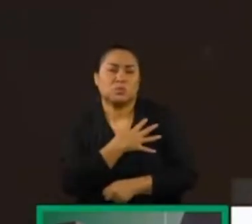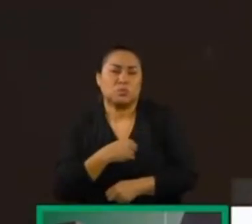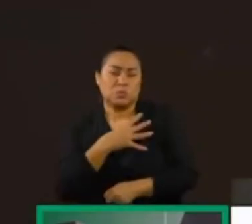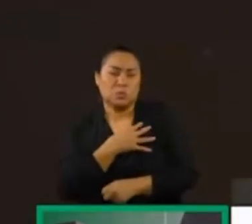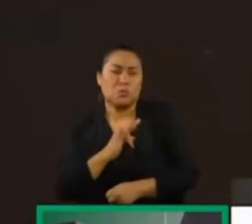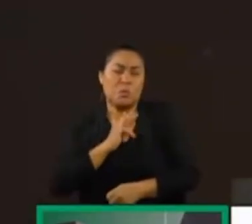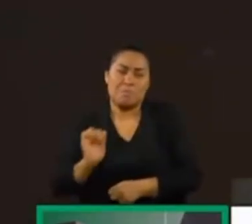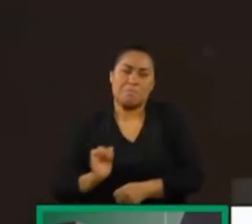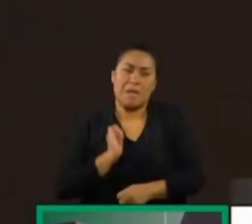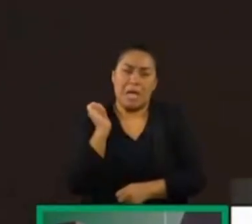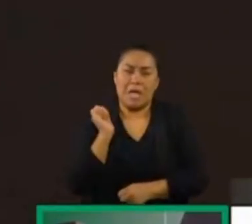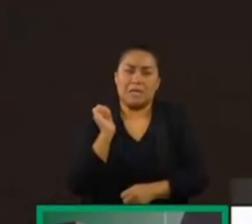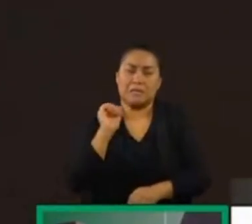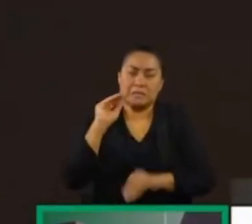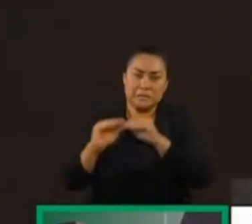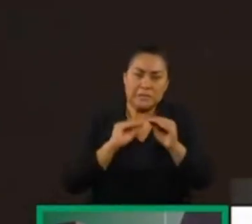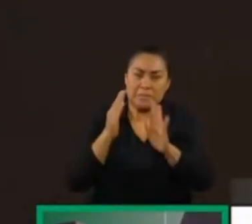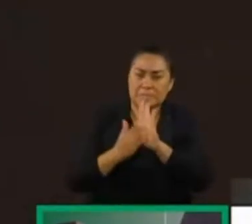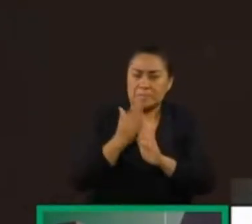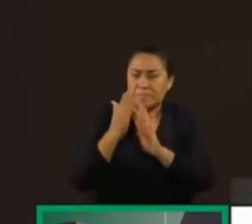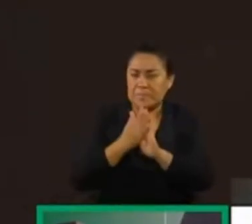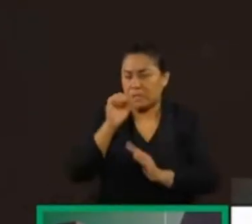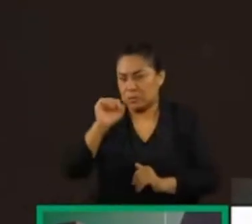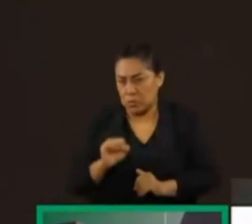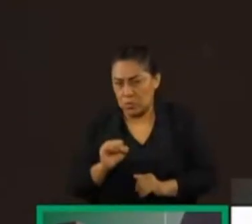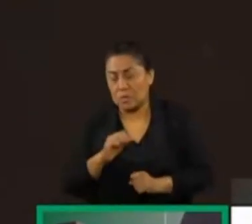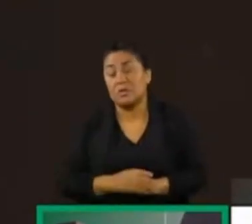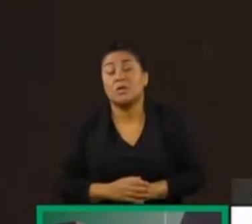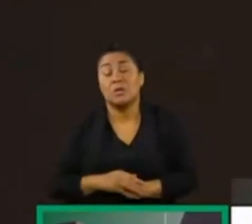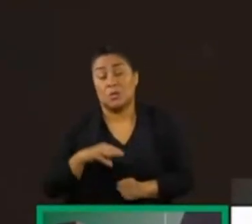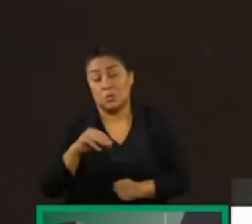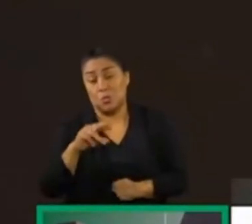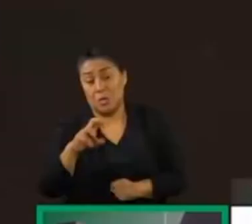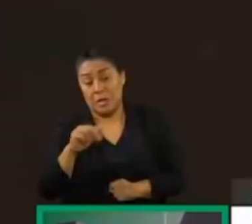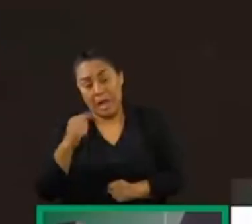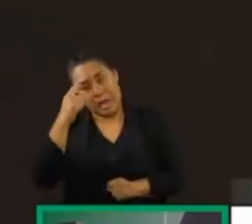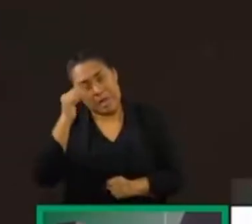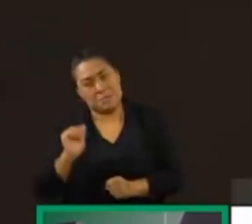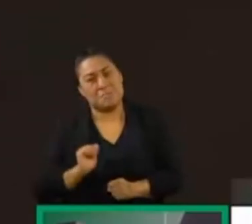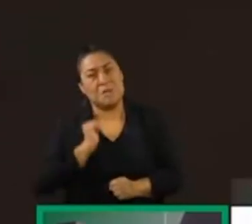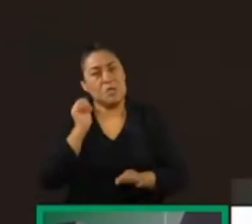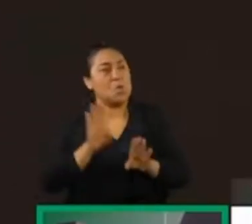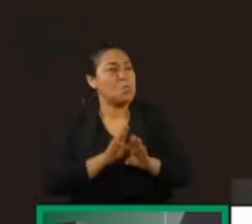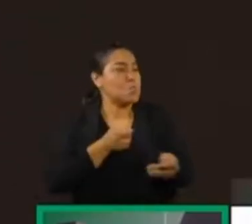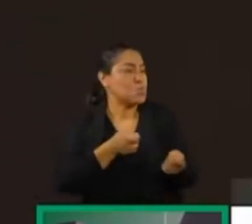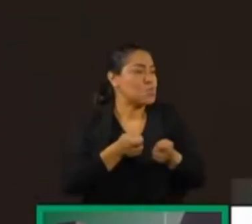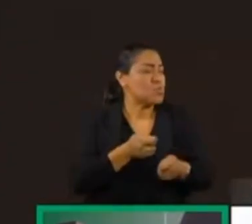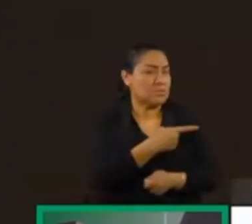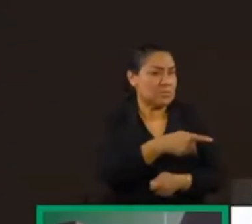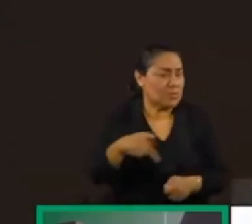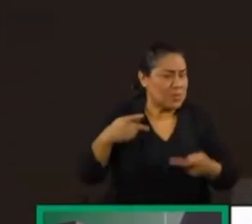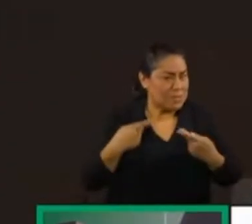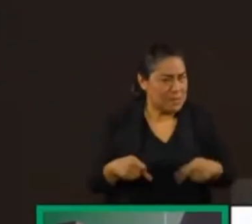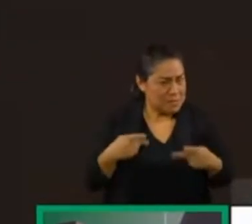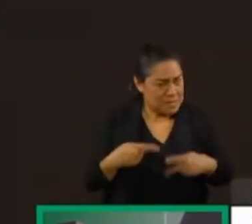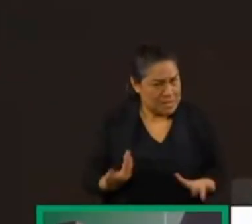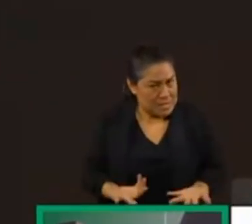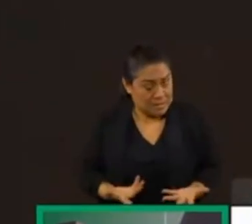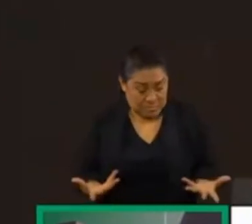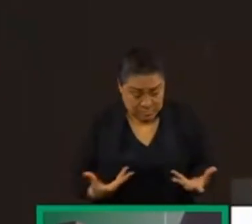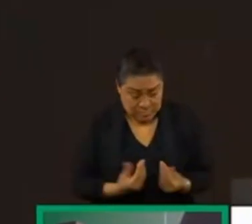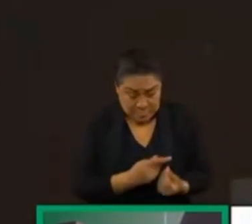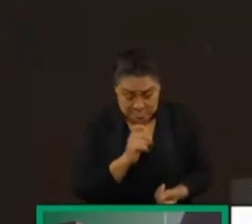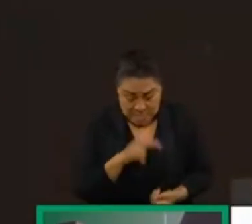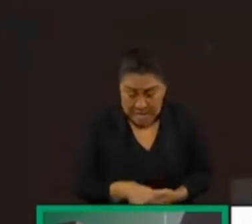sur. Morena quiere controlar la vida de los ciudadanos. Y en el PAN, por supuesto que estamos en